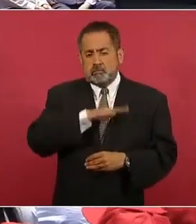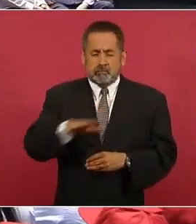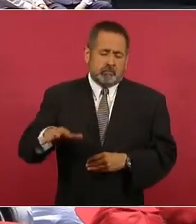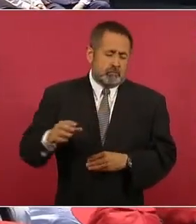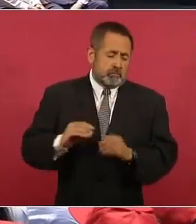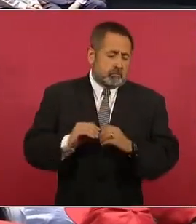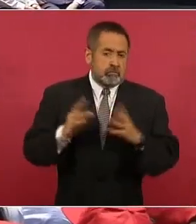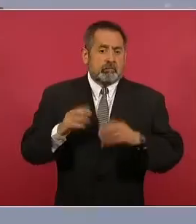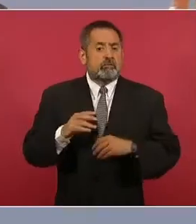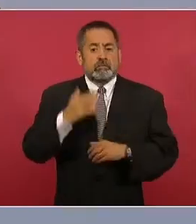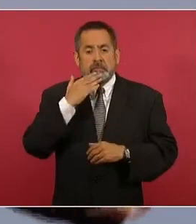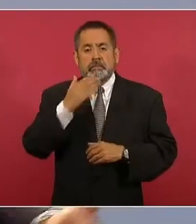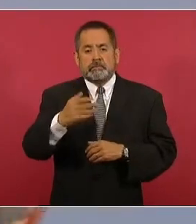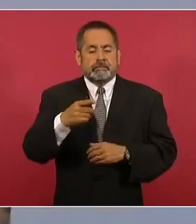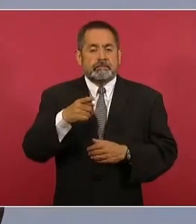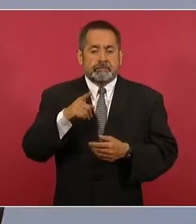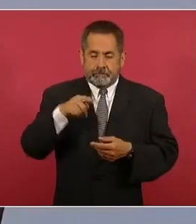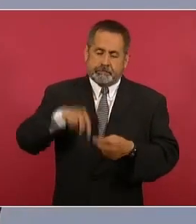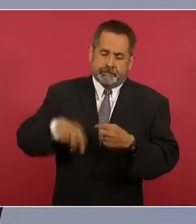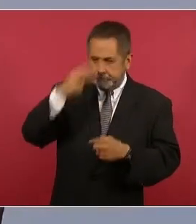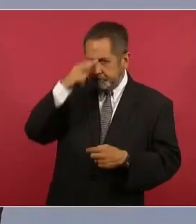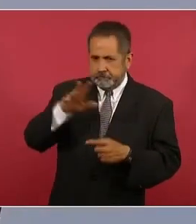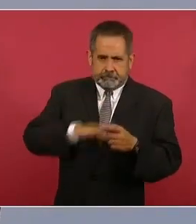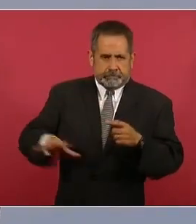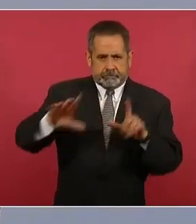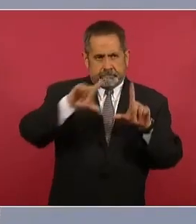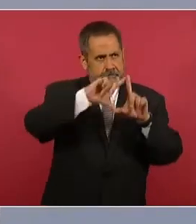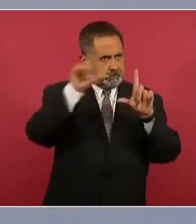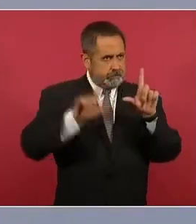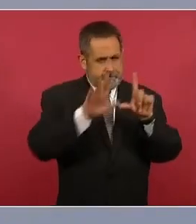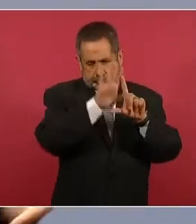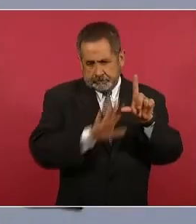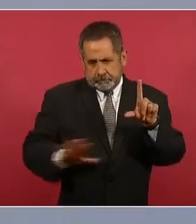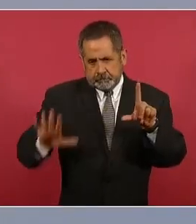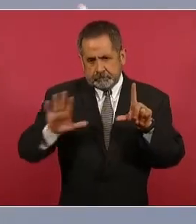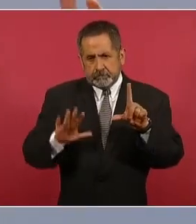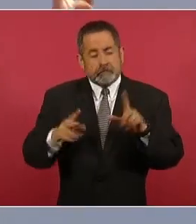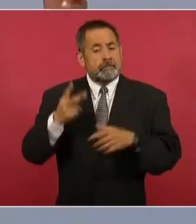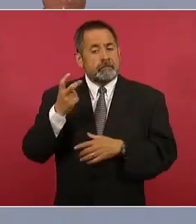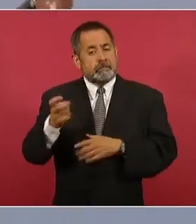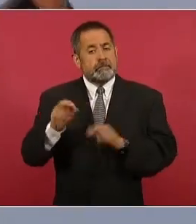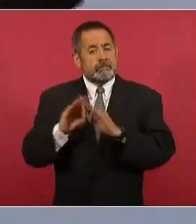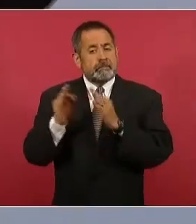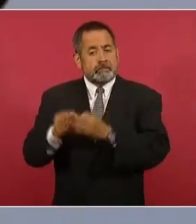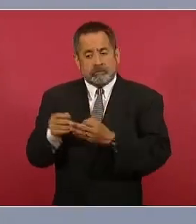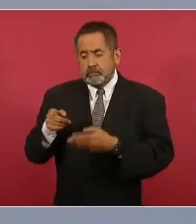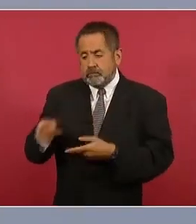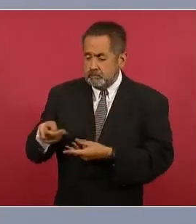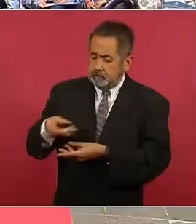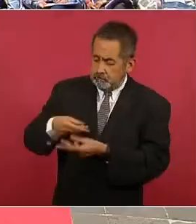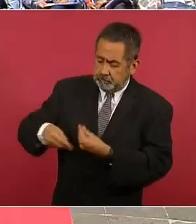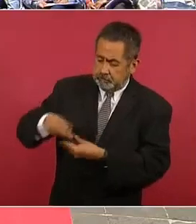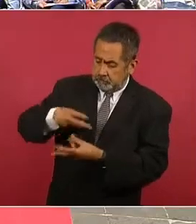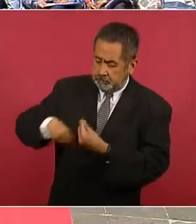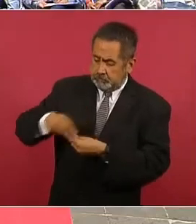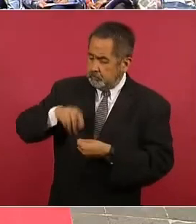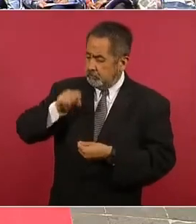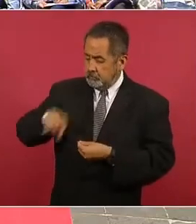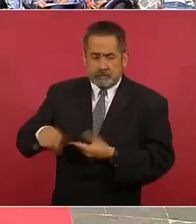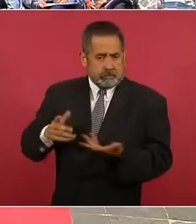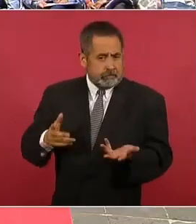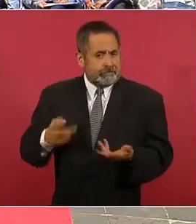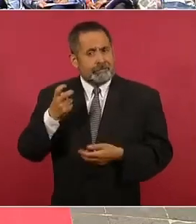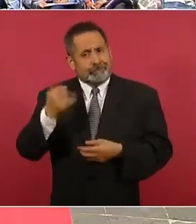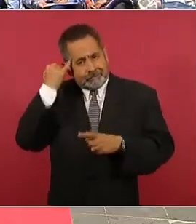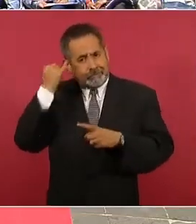florecieron en México, en nuestro territorio. Pero ese era el sistema de